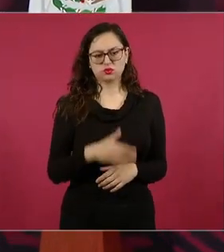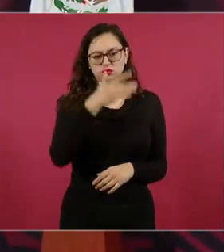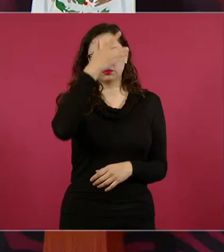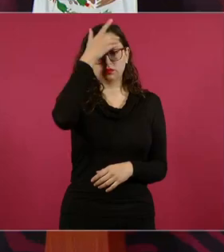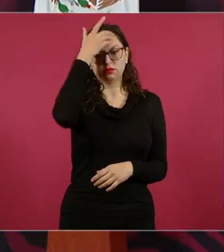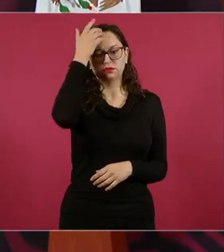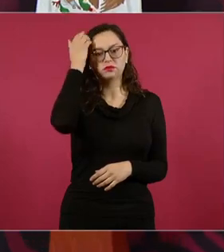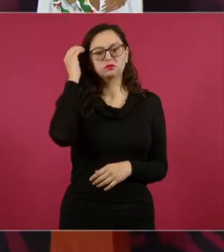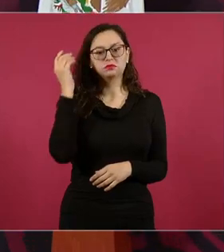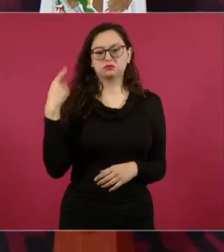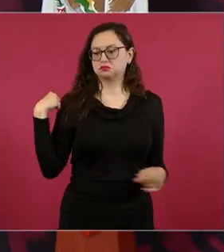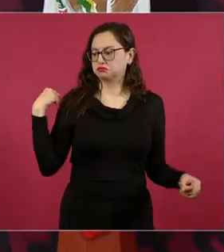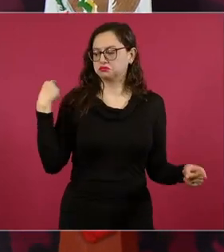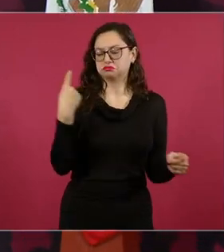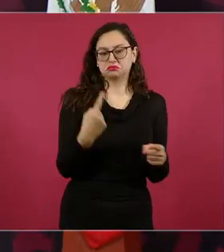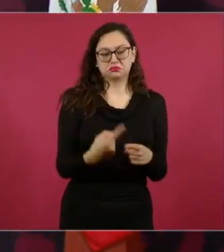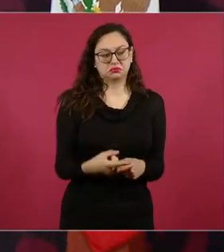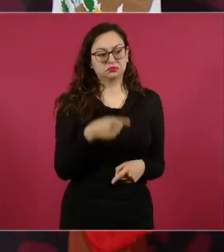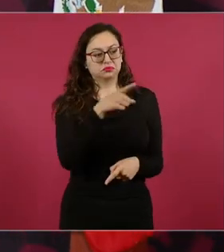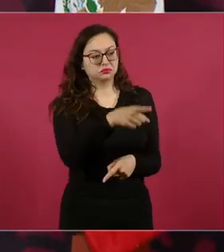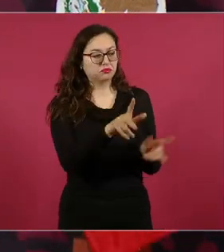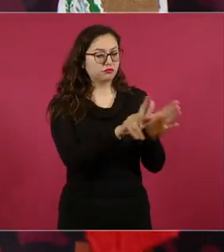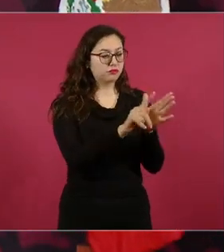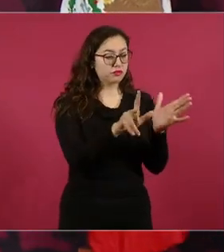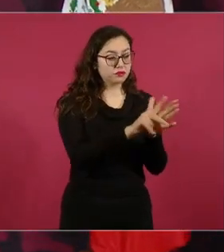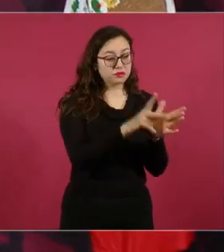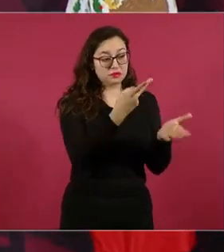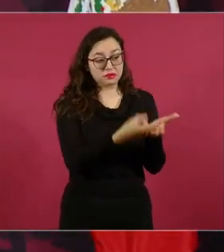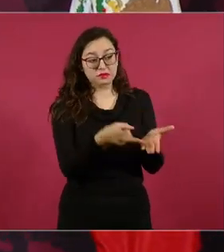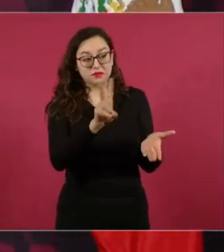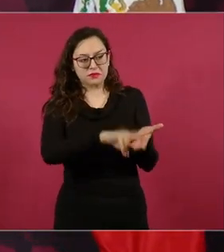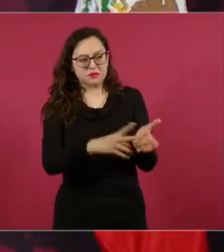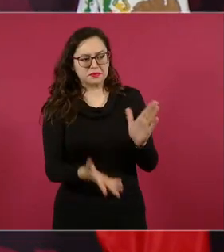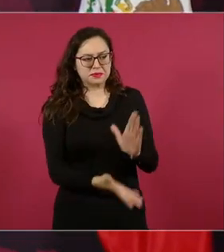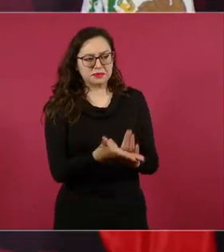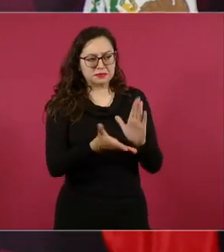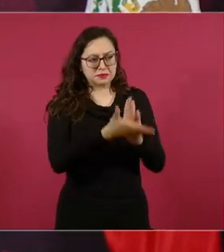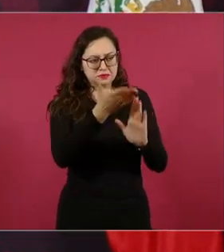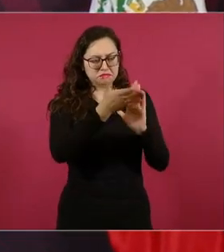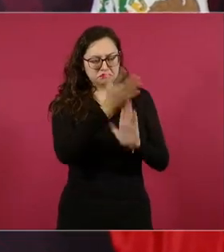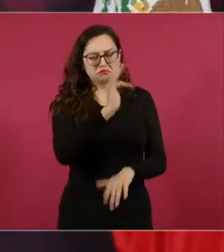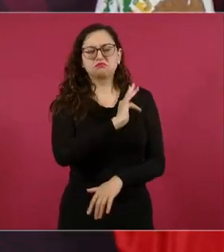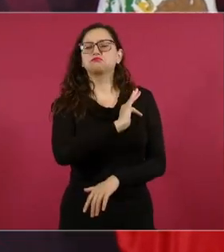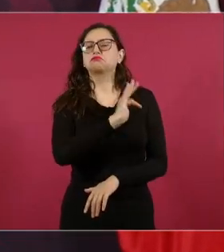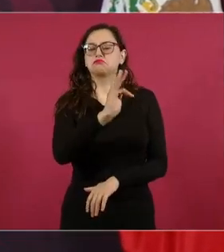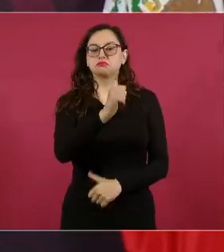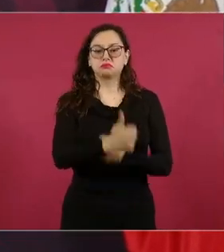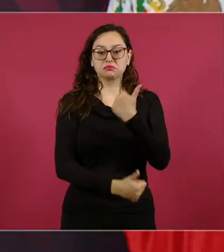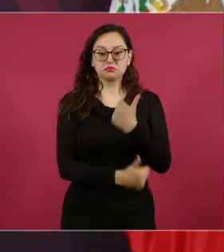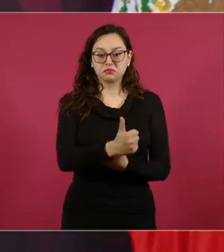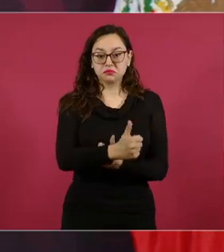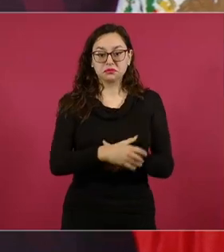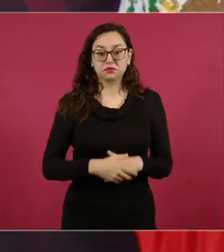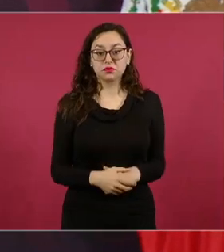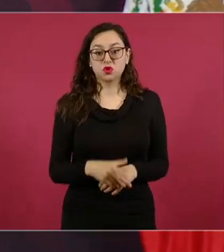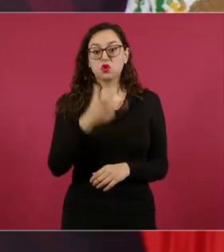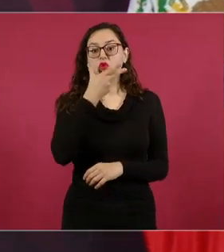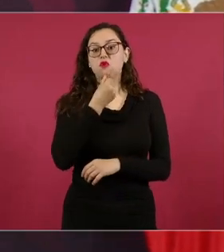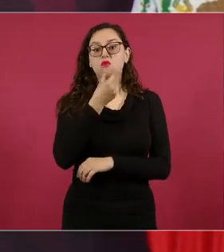no hemos hecho eso. Y el caso de Salinas Pliego,